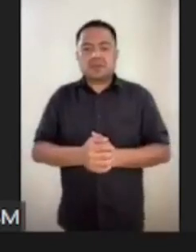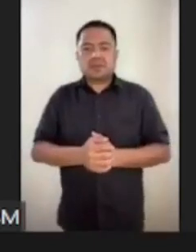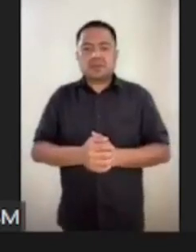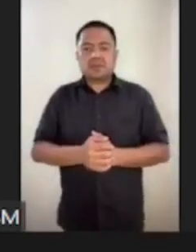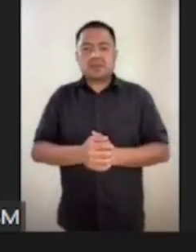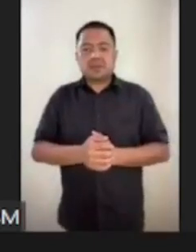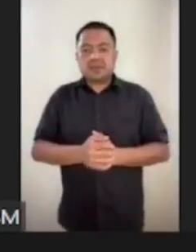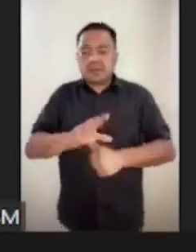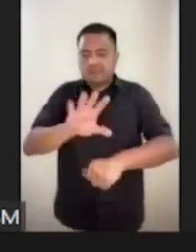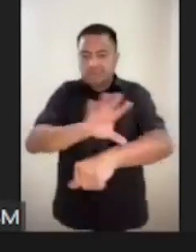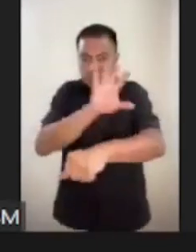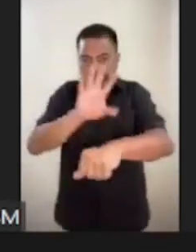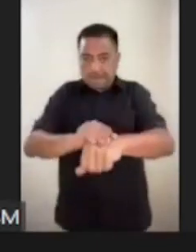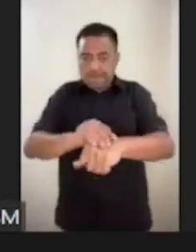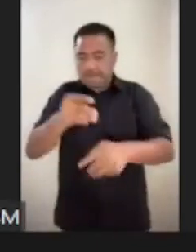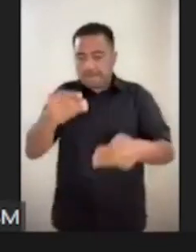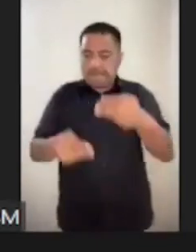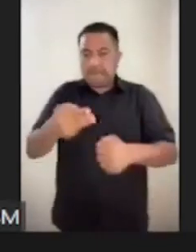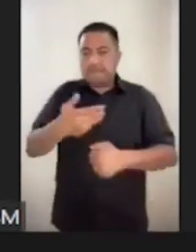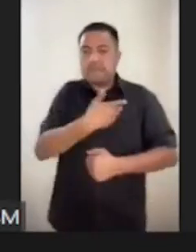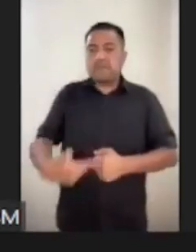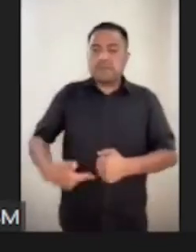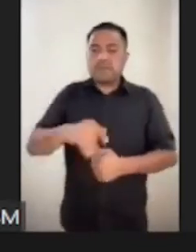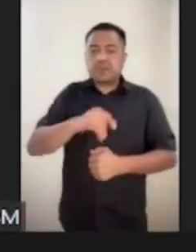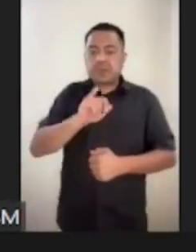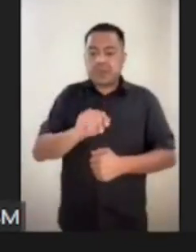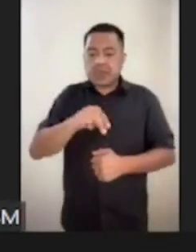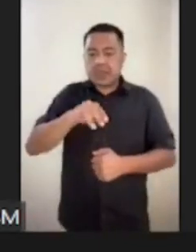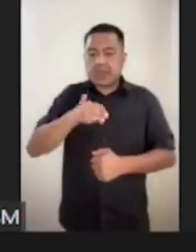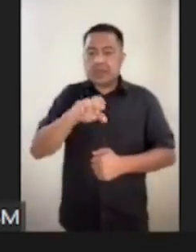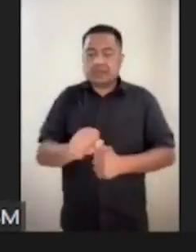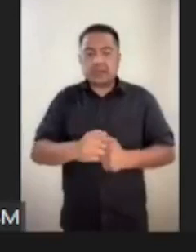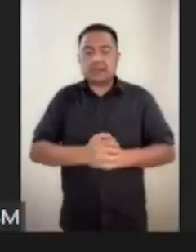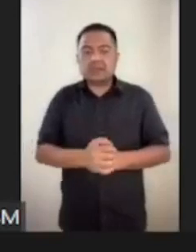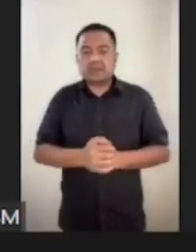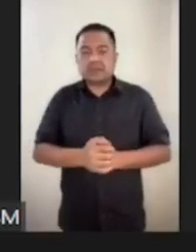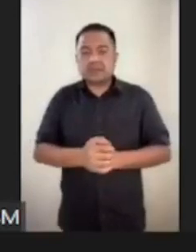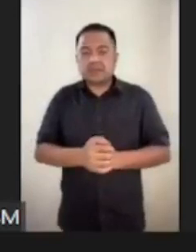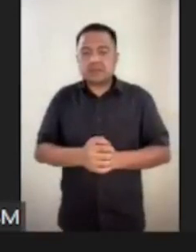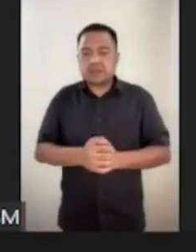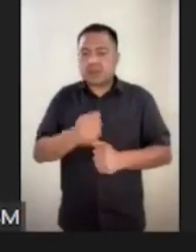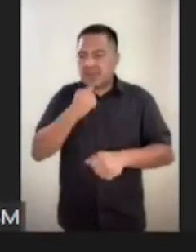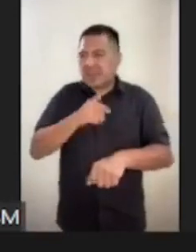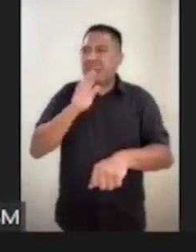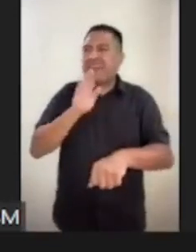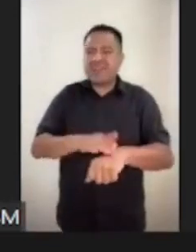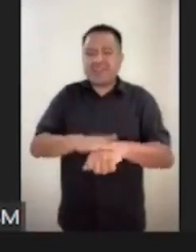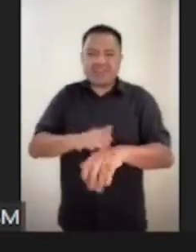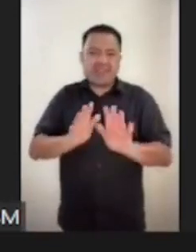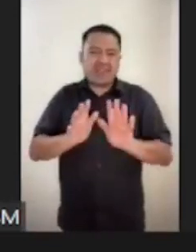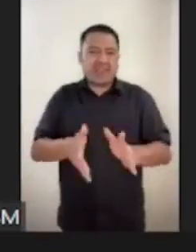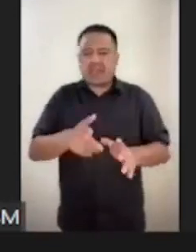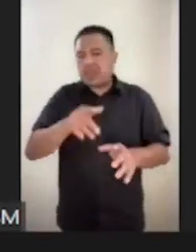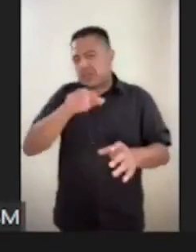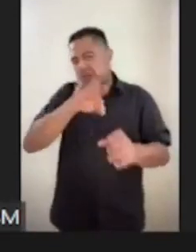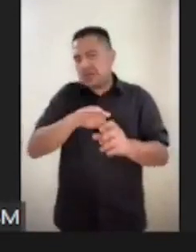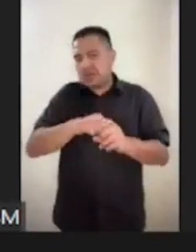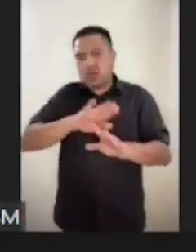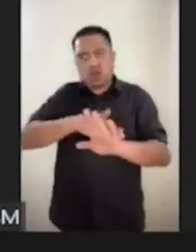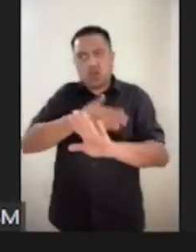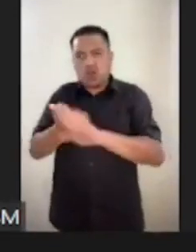Con su autorización, magistrada presidenta, magistrado José Inés Betancur Salgado. Como lo anuncié, es un voto particular en contra.